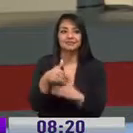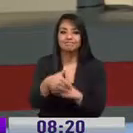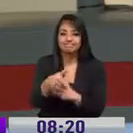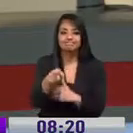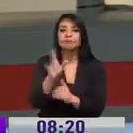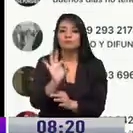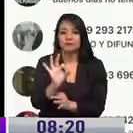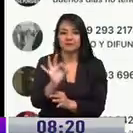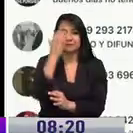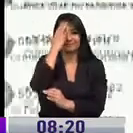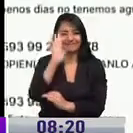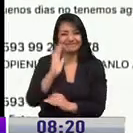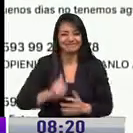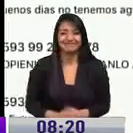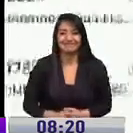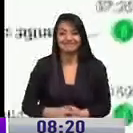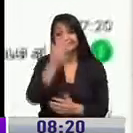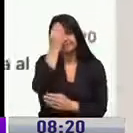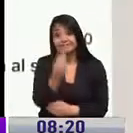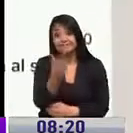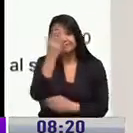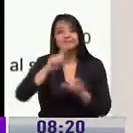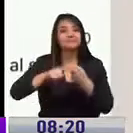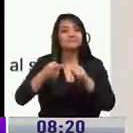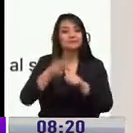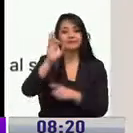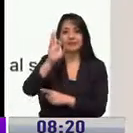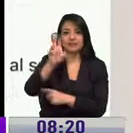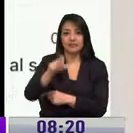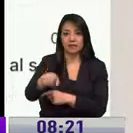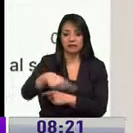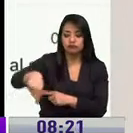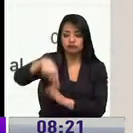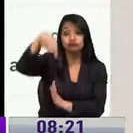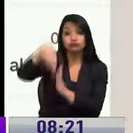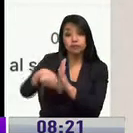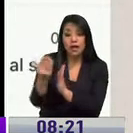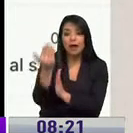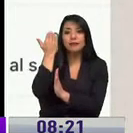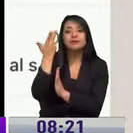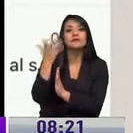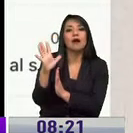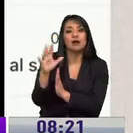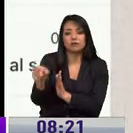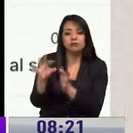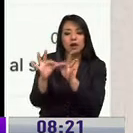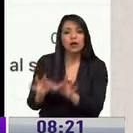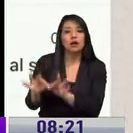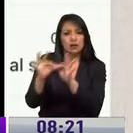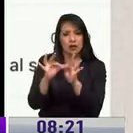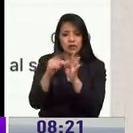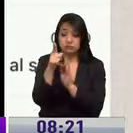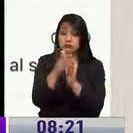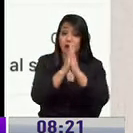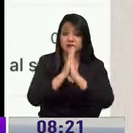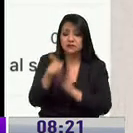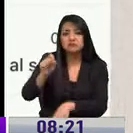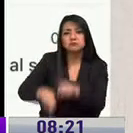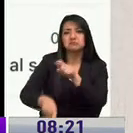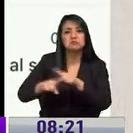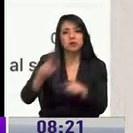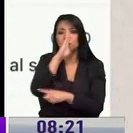preocupa notablemente. Buenos días, señores de TVC. El daño en la tapa de la alcantarilla fue reportado hace mucho tiempo en el distrito de Royal Alfaro y supuestamente lo arreglarían,